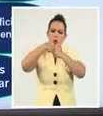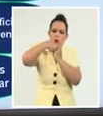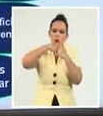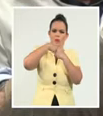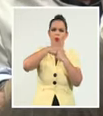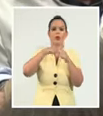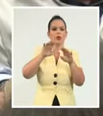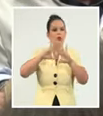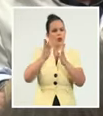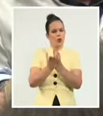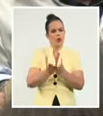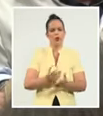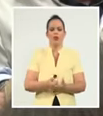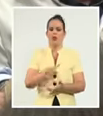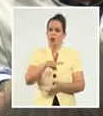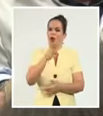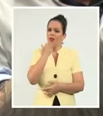En el país hay